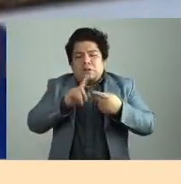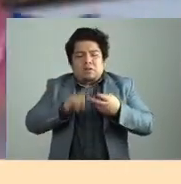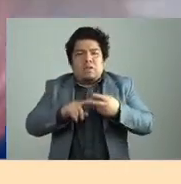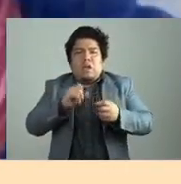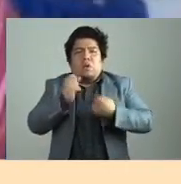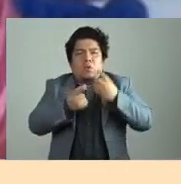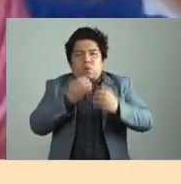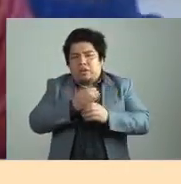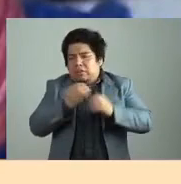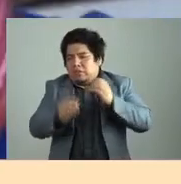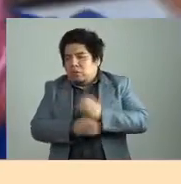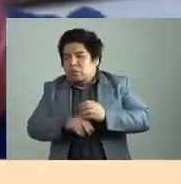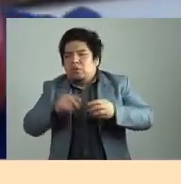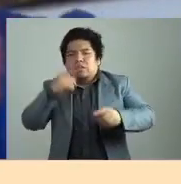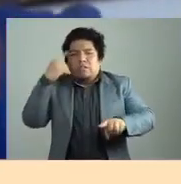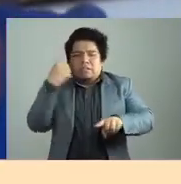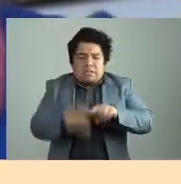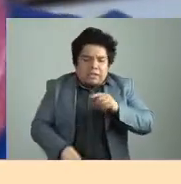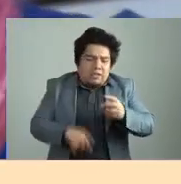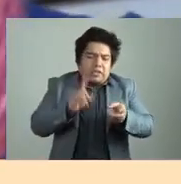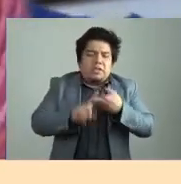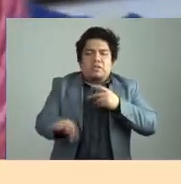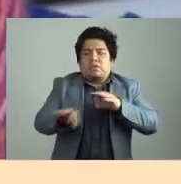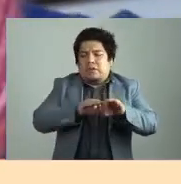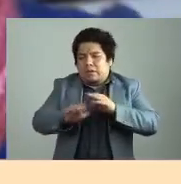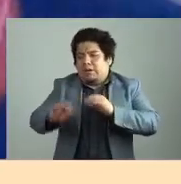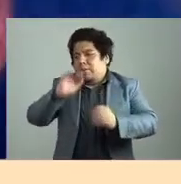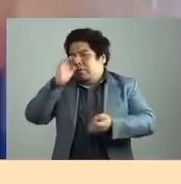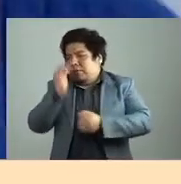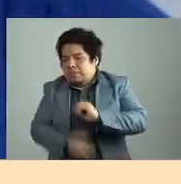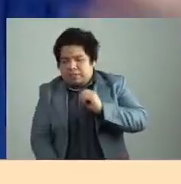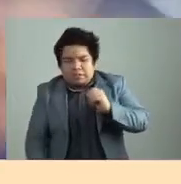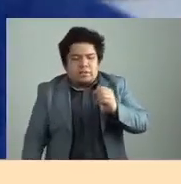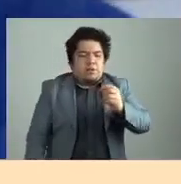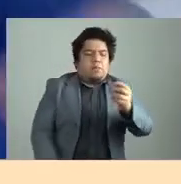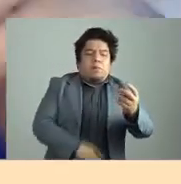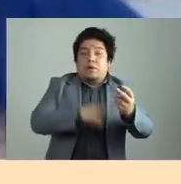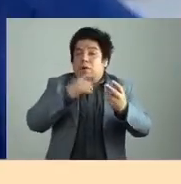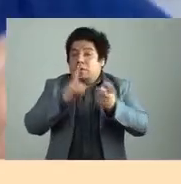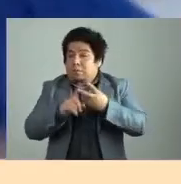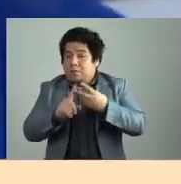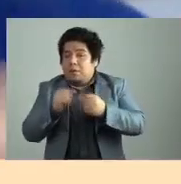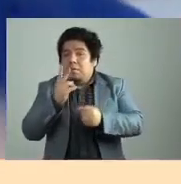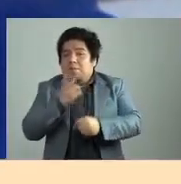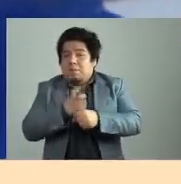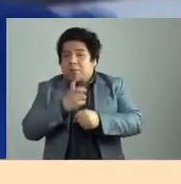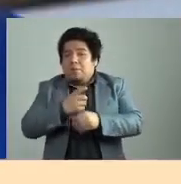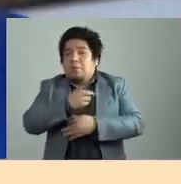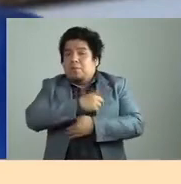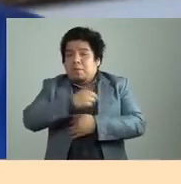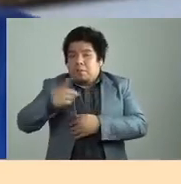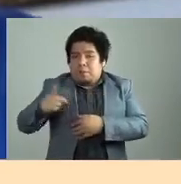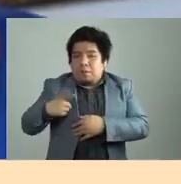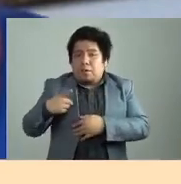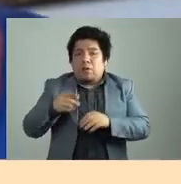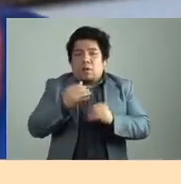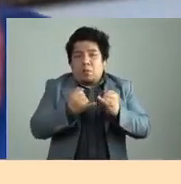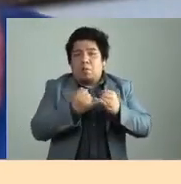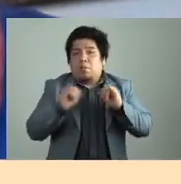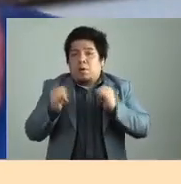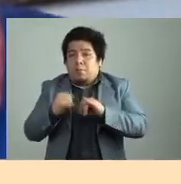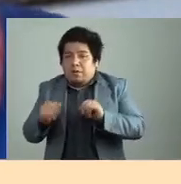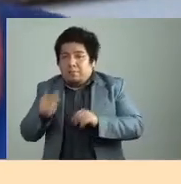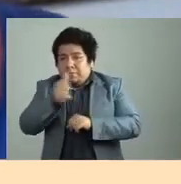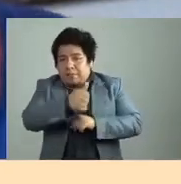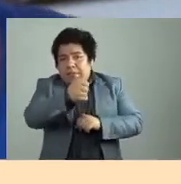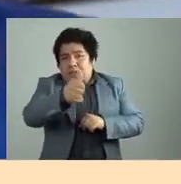se desempleo la gente etcétera etcétera y también la deuda siempre más individual no